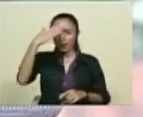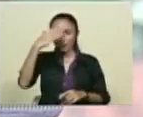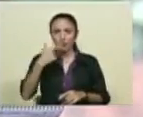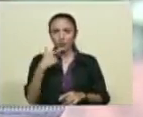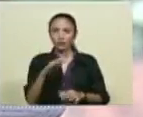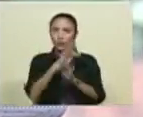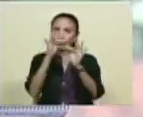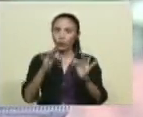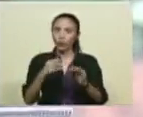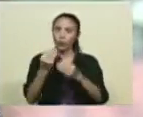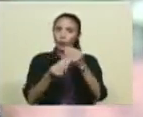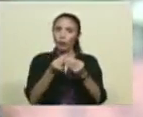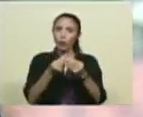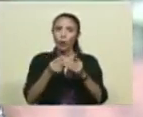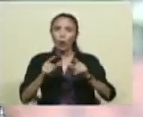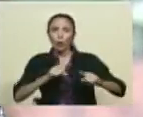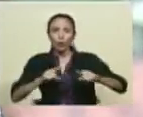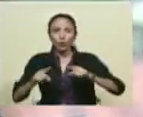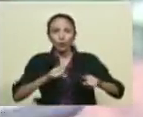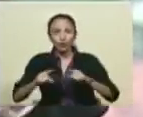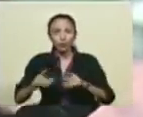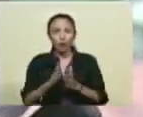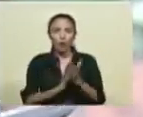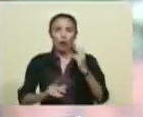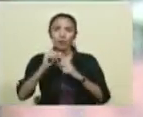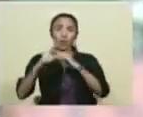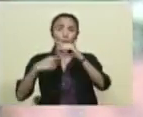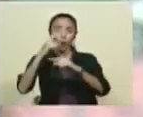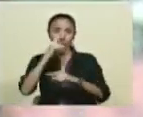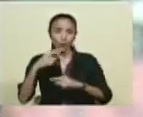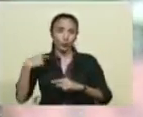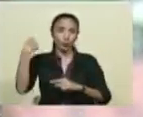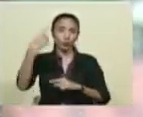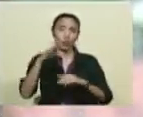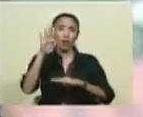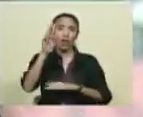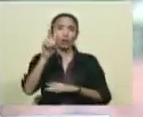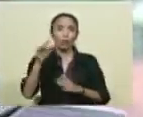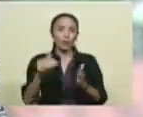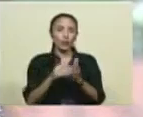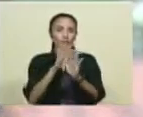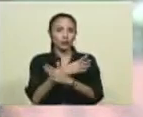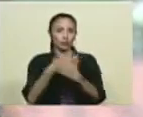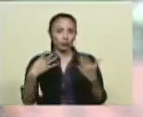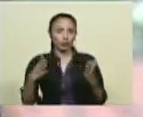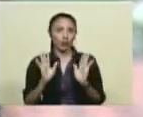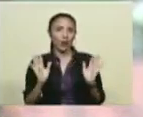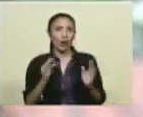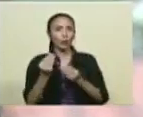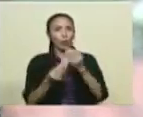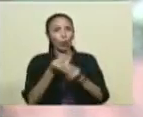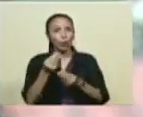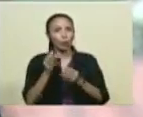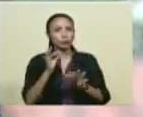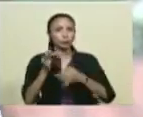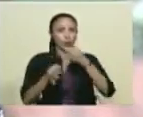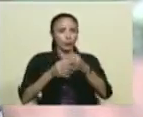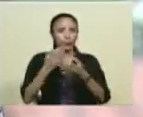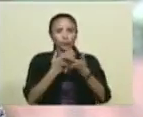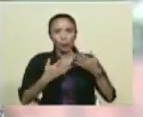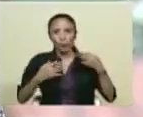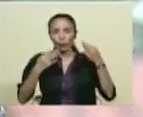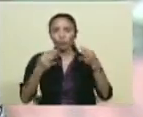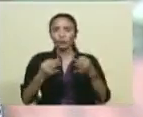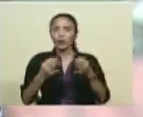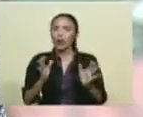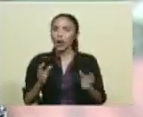de coordinación entre los productores después del año 2018, cuando ya vence este acuerdo. Quisiera si eso tiene que ver con esa propuesta que usted habla de